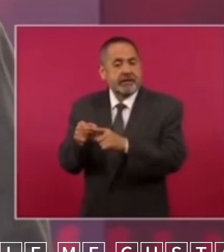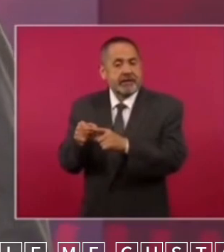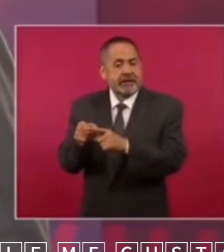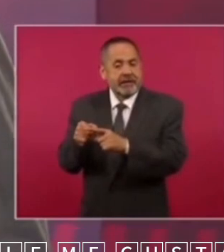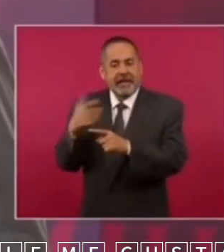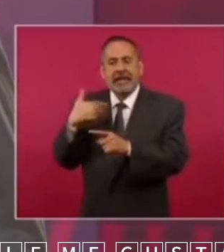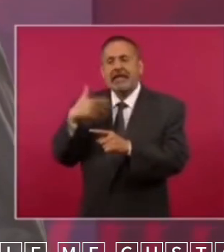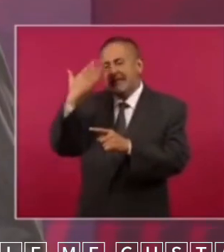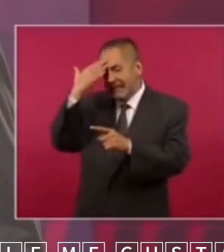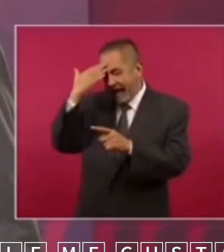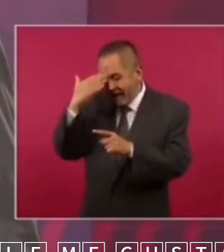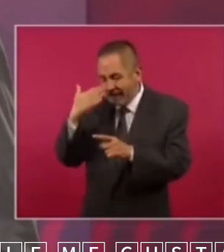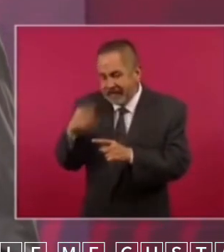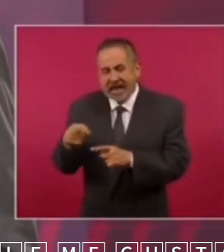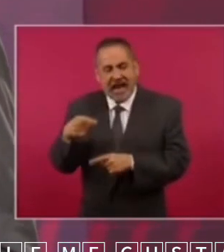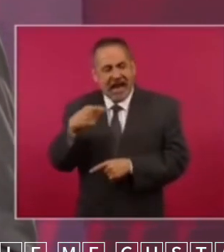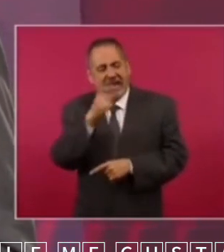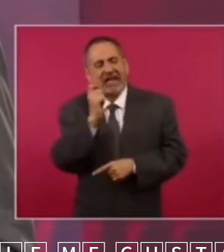la anuencia